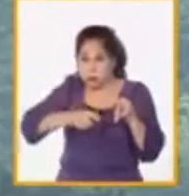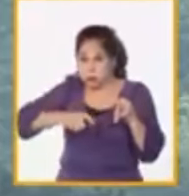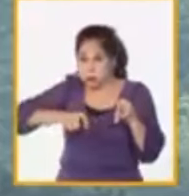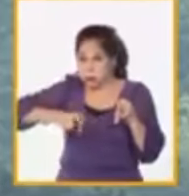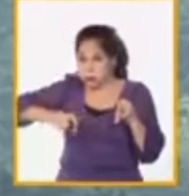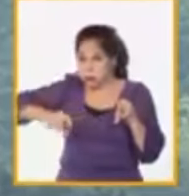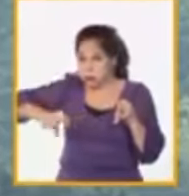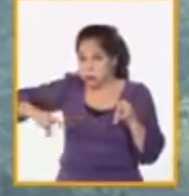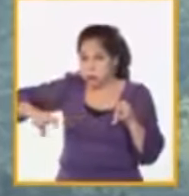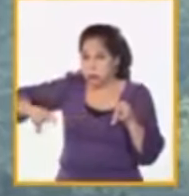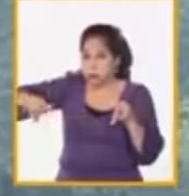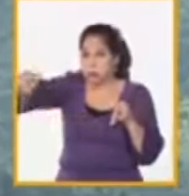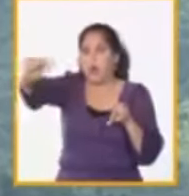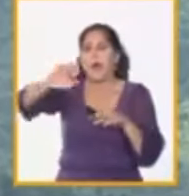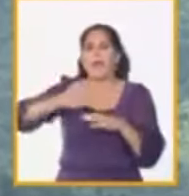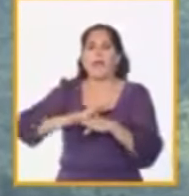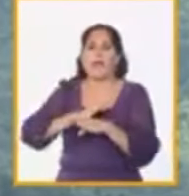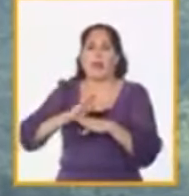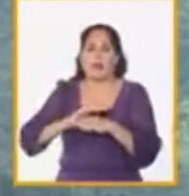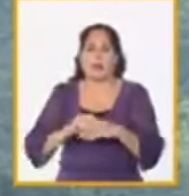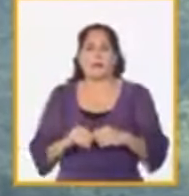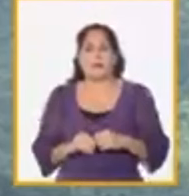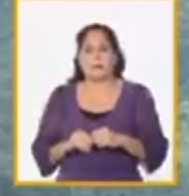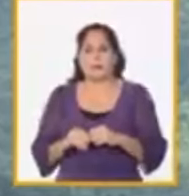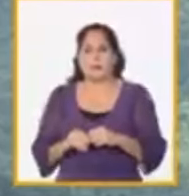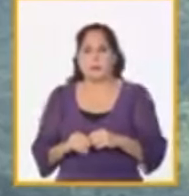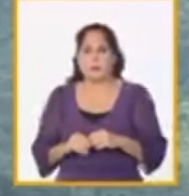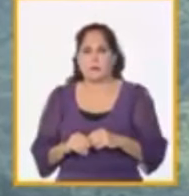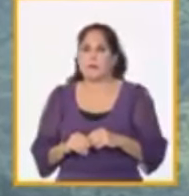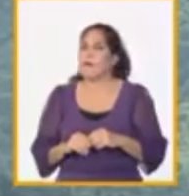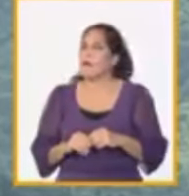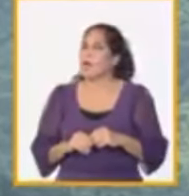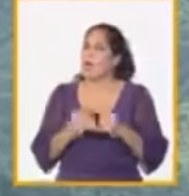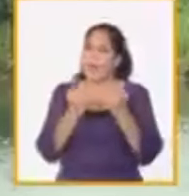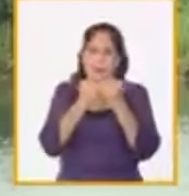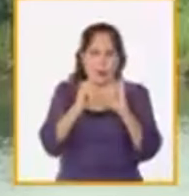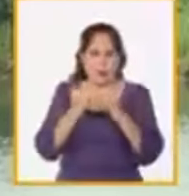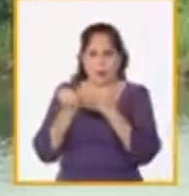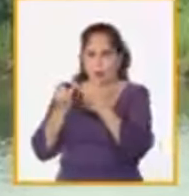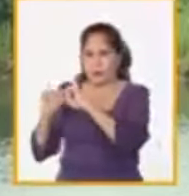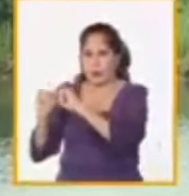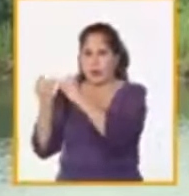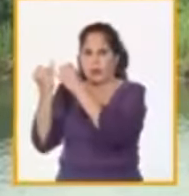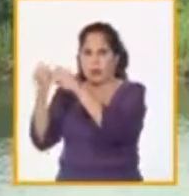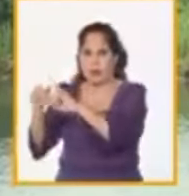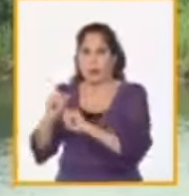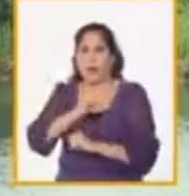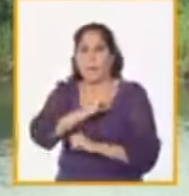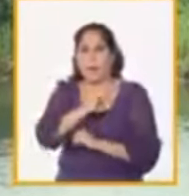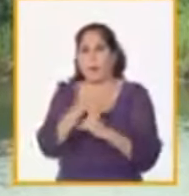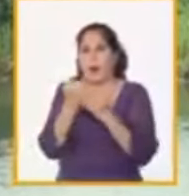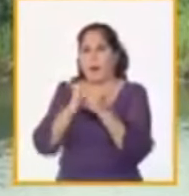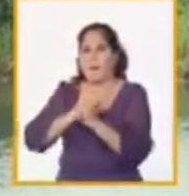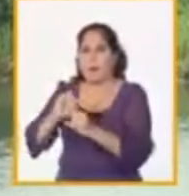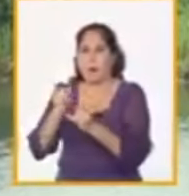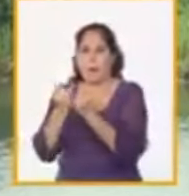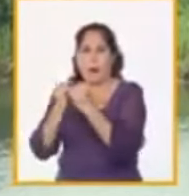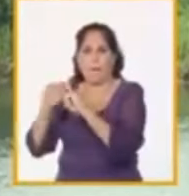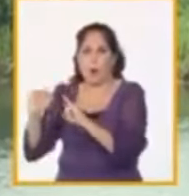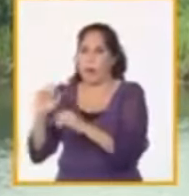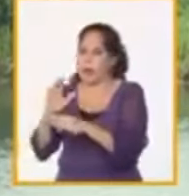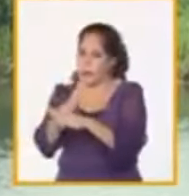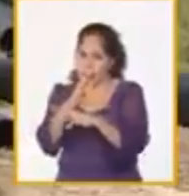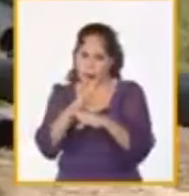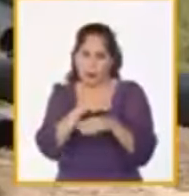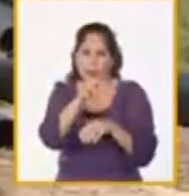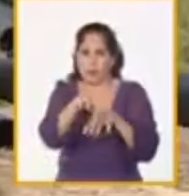Barajagua y el Tablón de Matagua. Es decir, van a ser sistemas independientes que cada uno va a tener una bomba independiente para bombear exclusivamente a esos